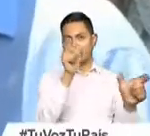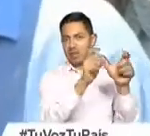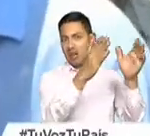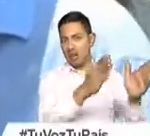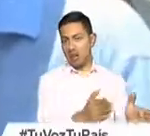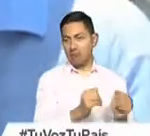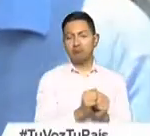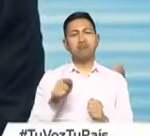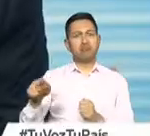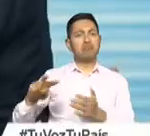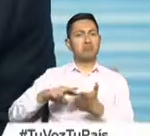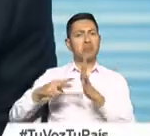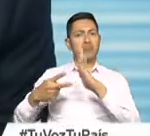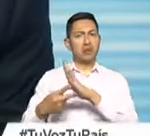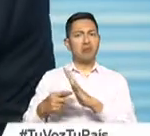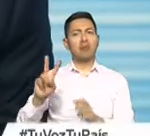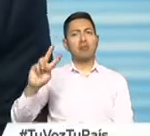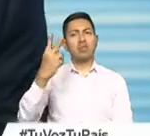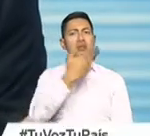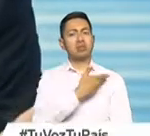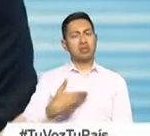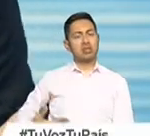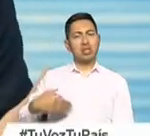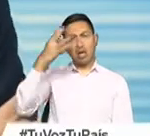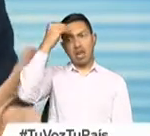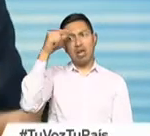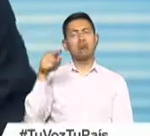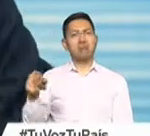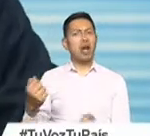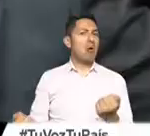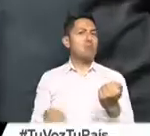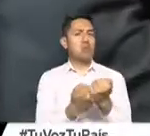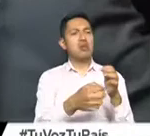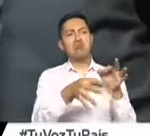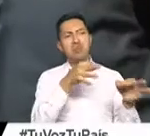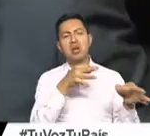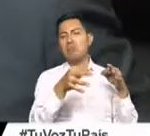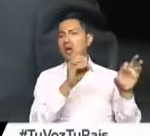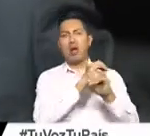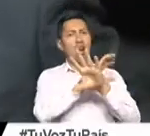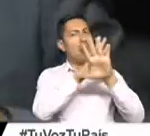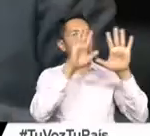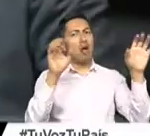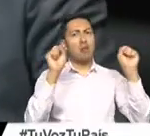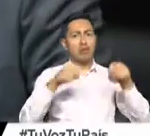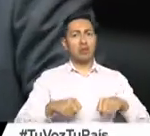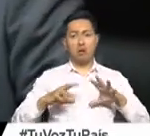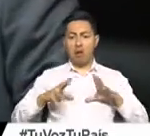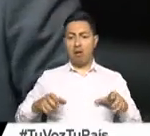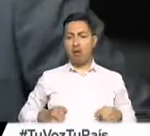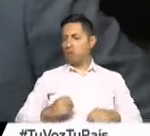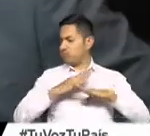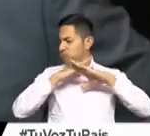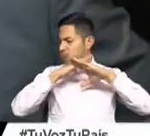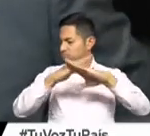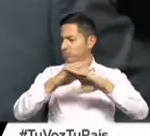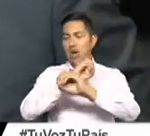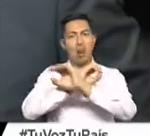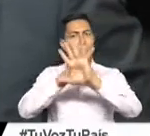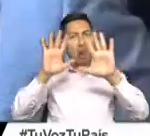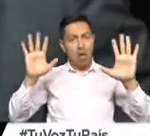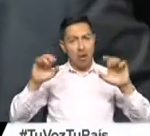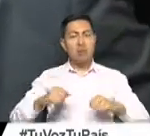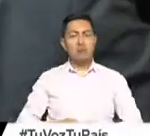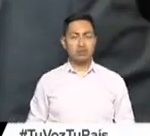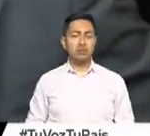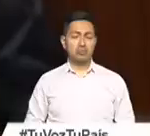del vicepresidente en apoyo al esclarecimiento de este caso y en favor de la lucha por la transparencia y la defensa